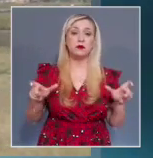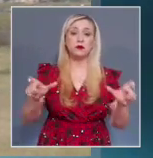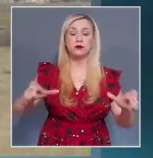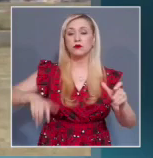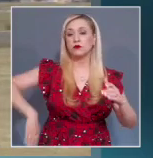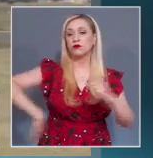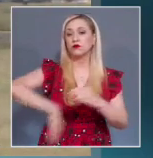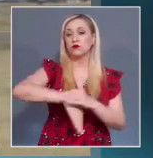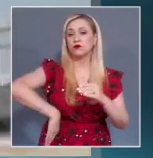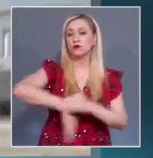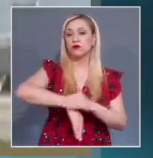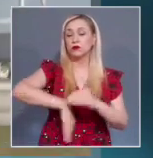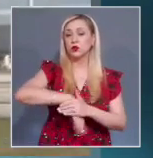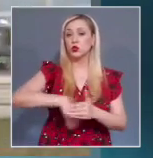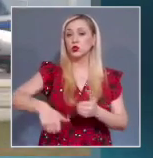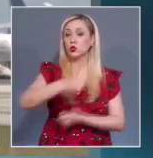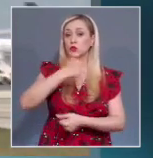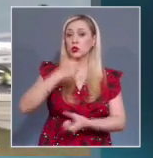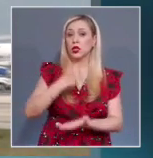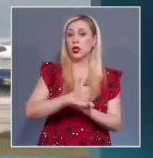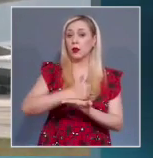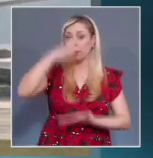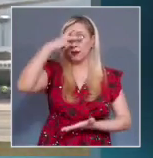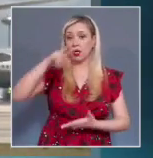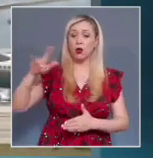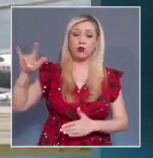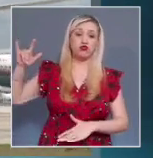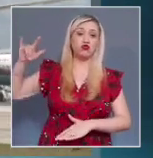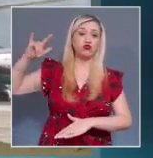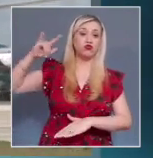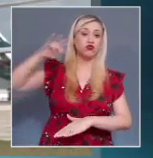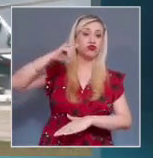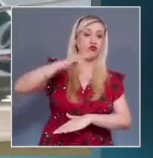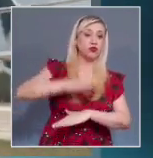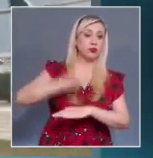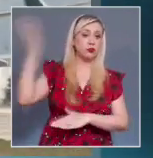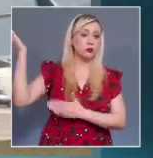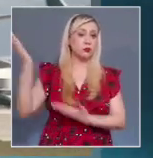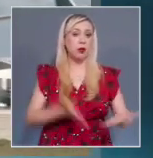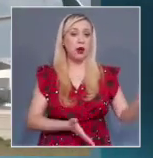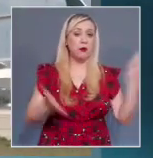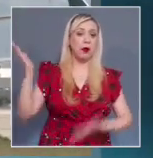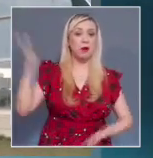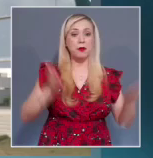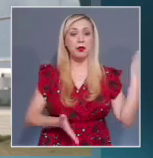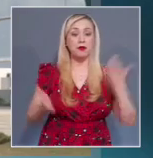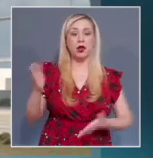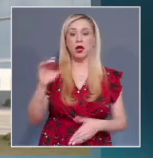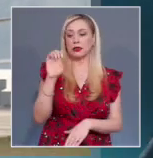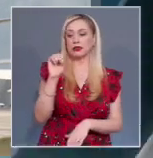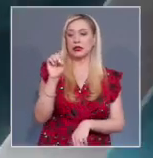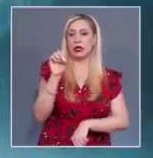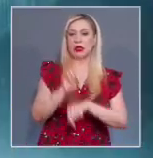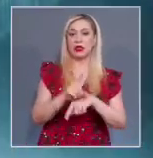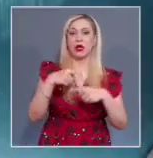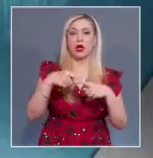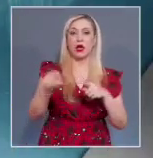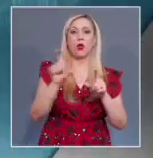de México. Dicho acuerdo entrará en vigor 60 días naturales después de su publicación en el Diario Oficial de la